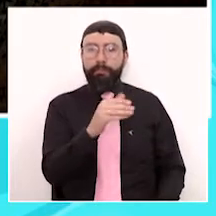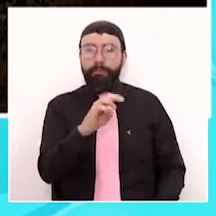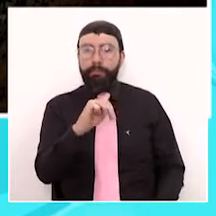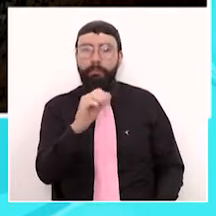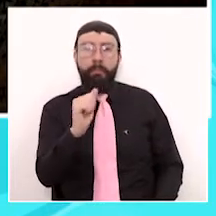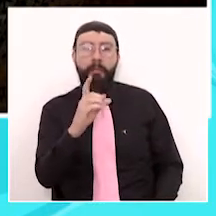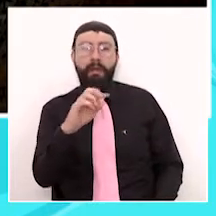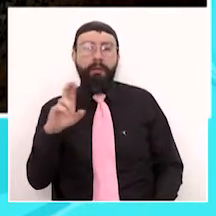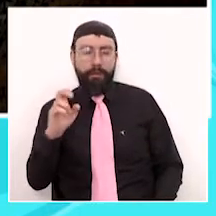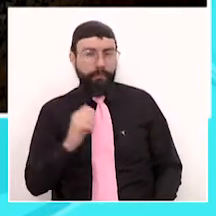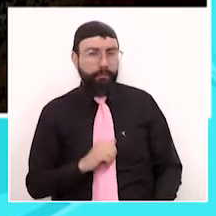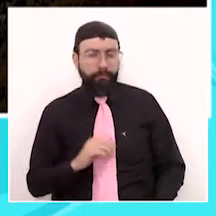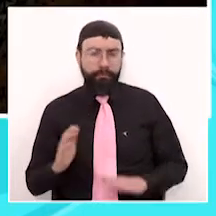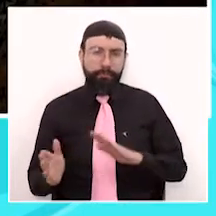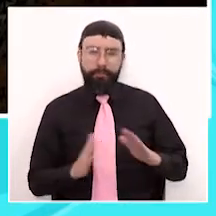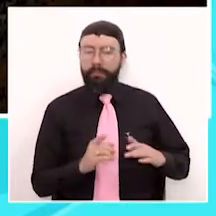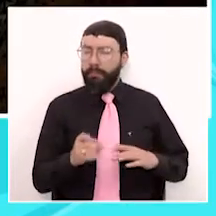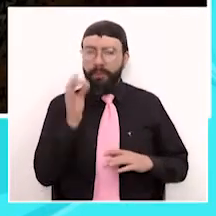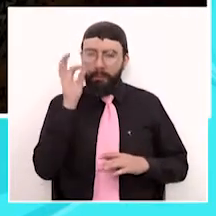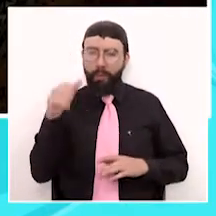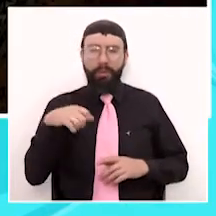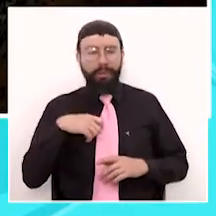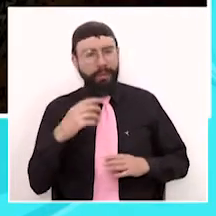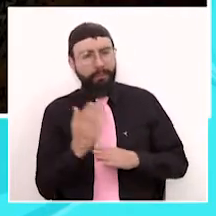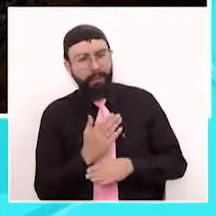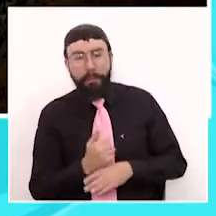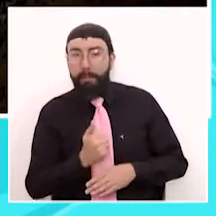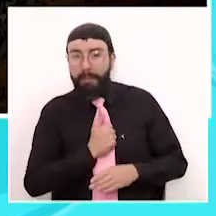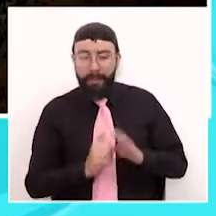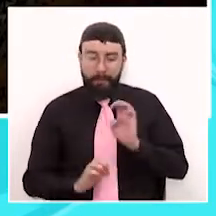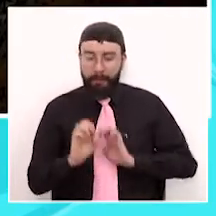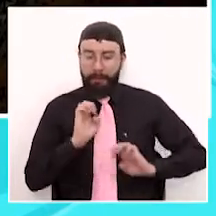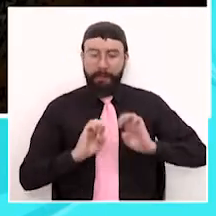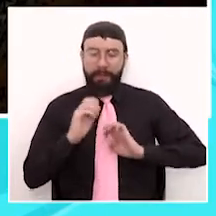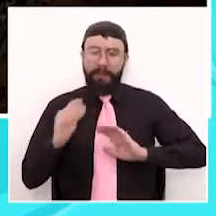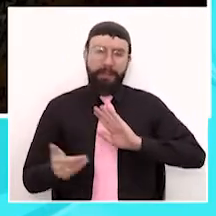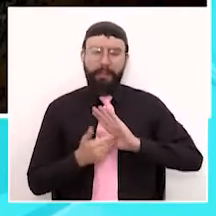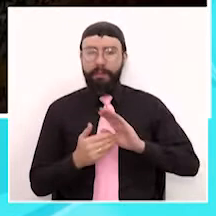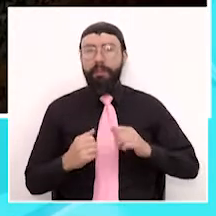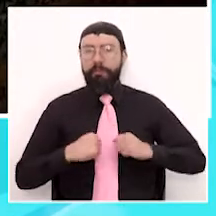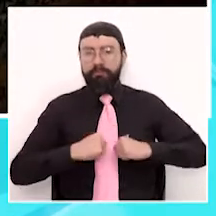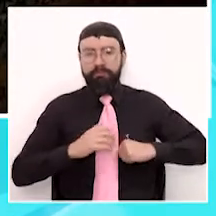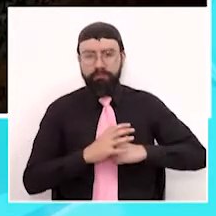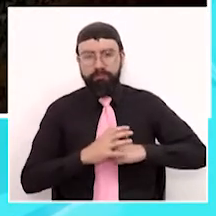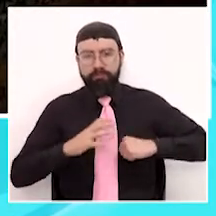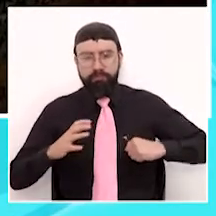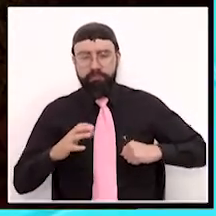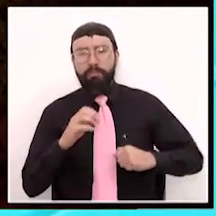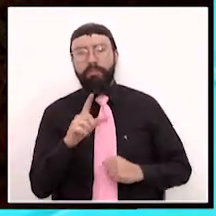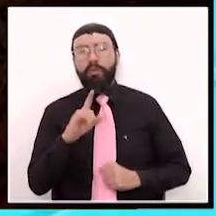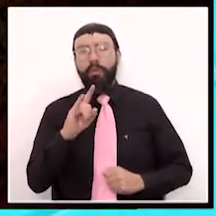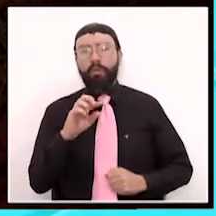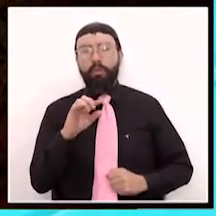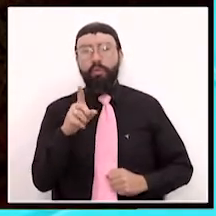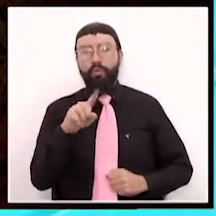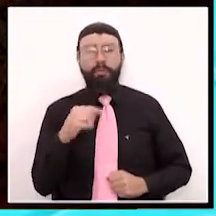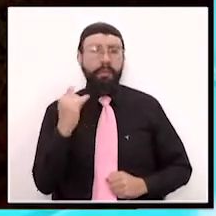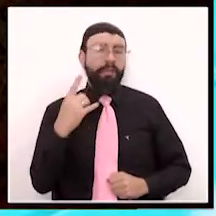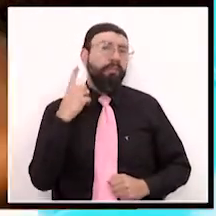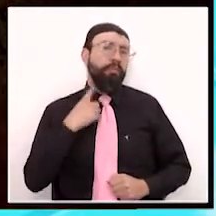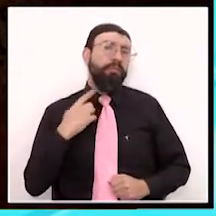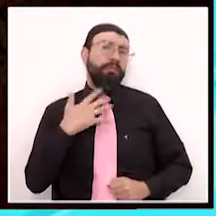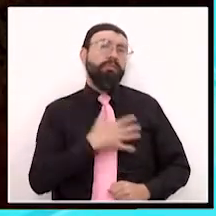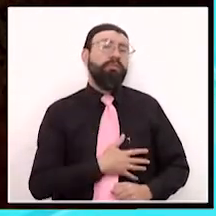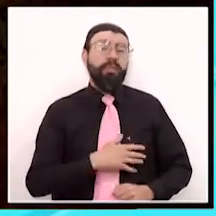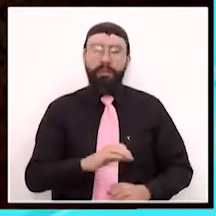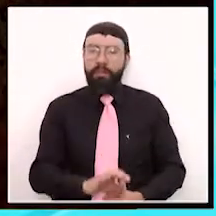que tengamos un problema de autoinmunidad, como ya lo dijimos, artritis, lupus, problemas de tiroides, esclerosis